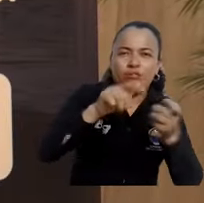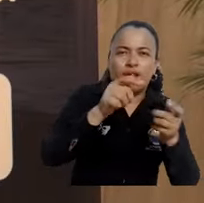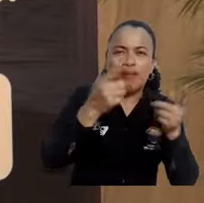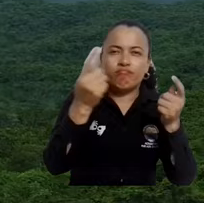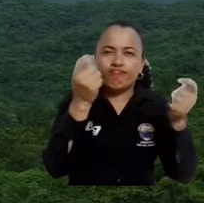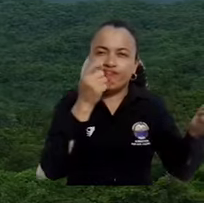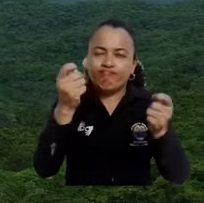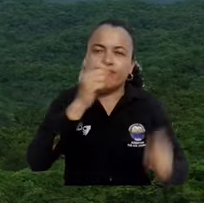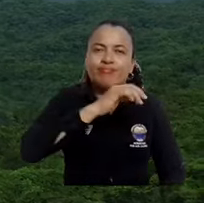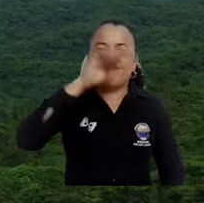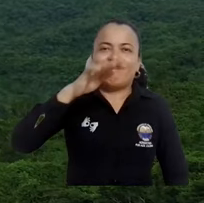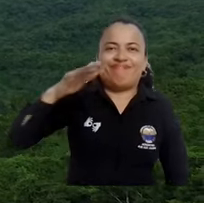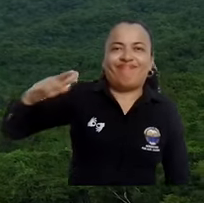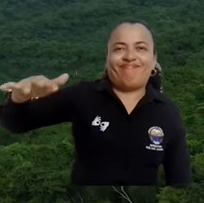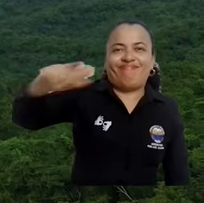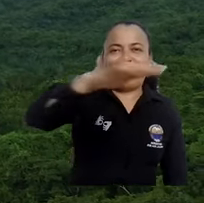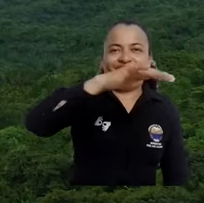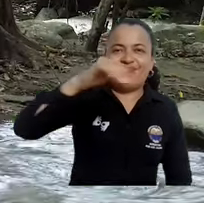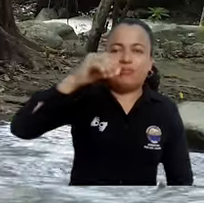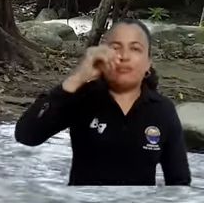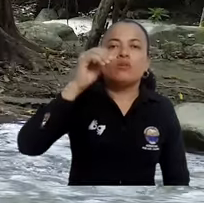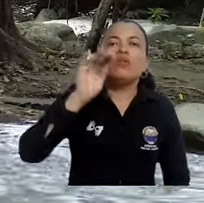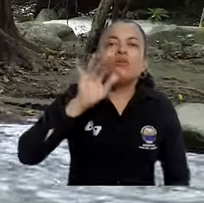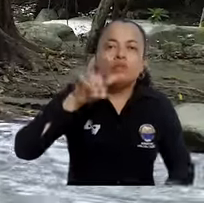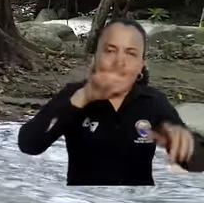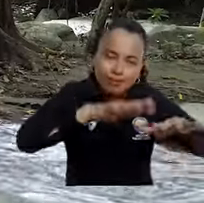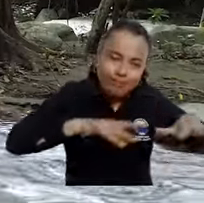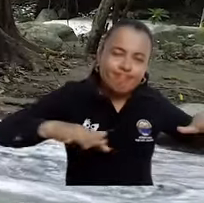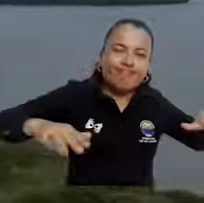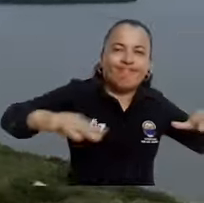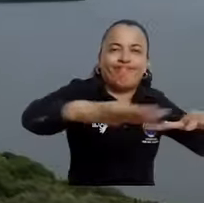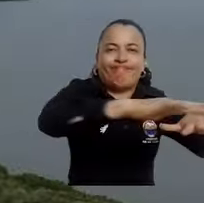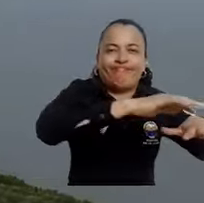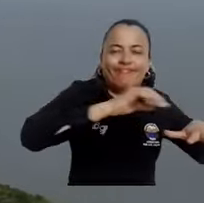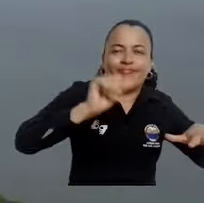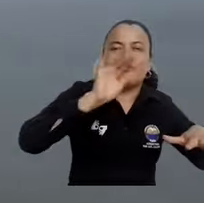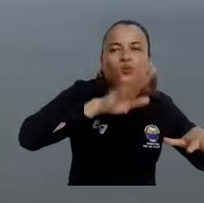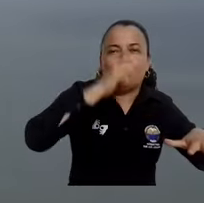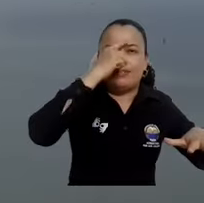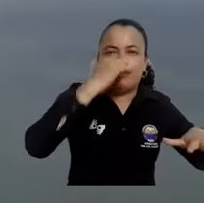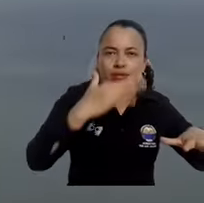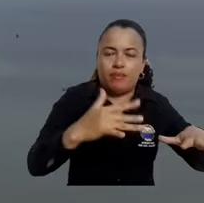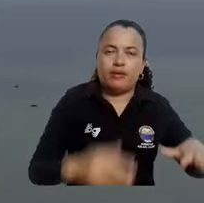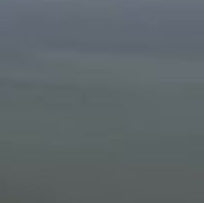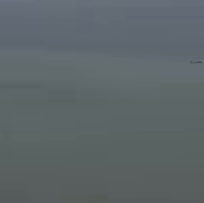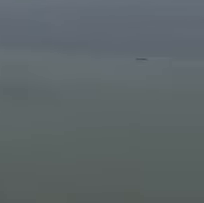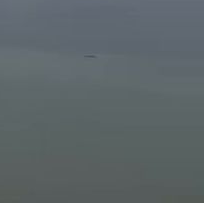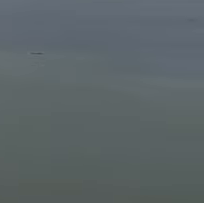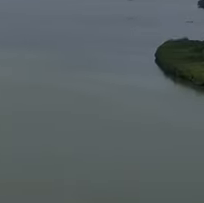los ecosistemas estratégicos de la Sierra Nevada de Santa Marta y Siena Grande de Santa Marta.